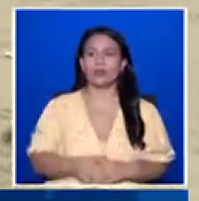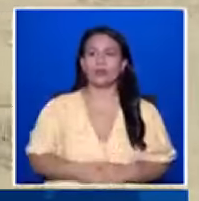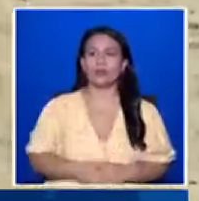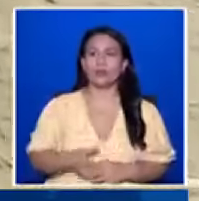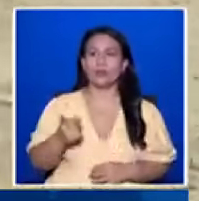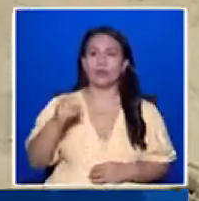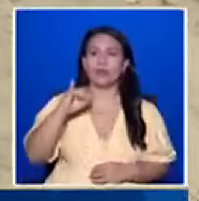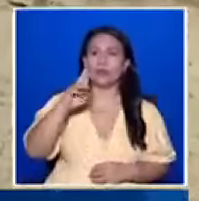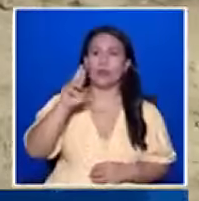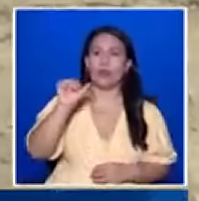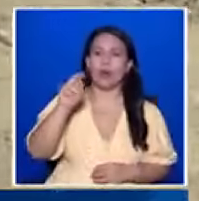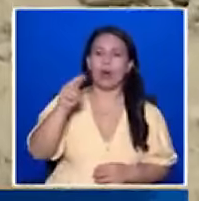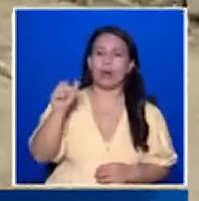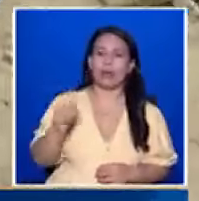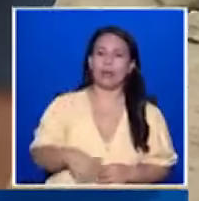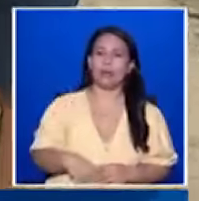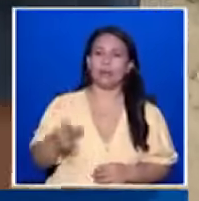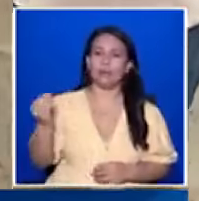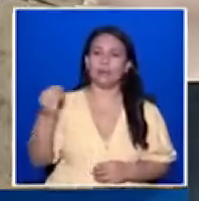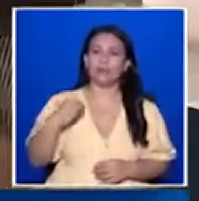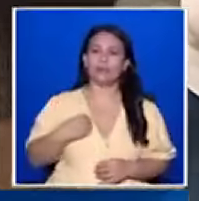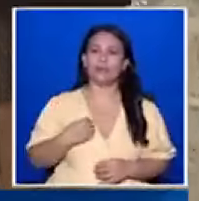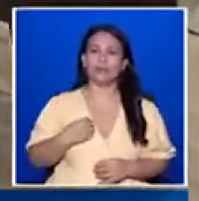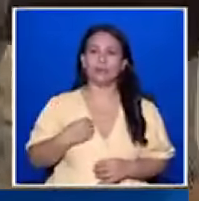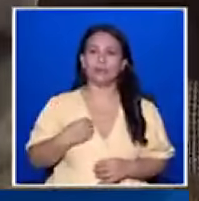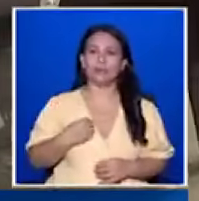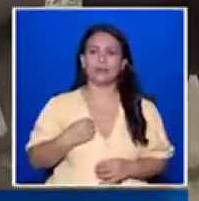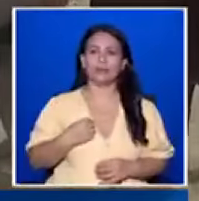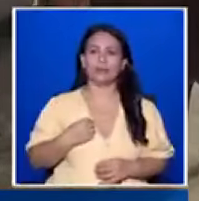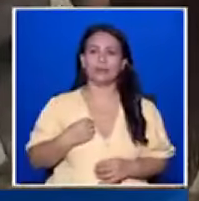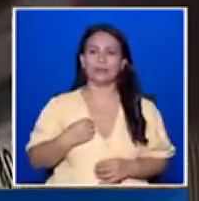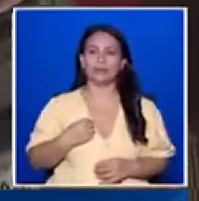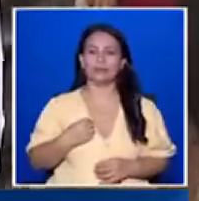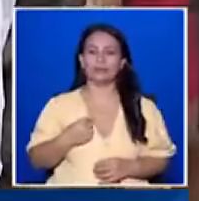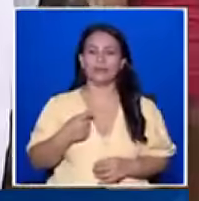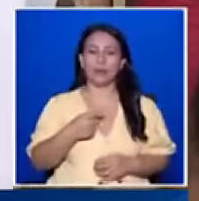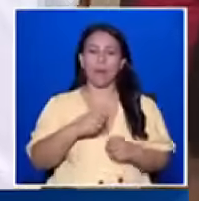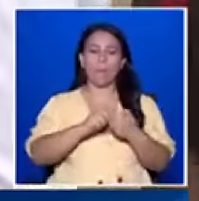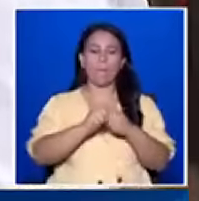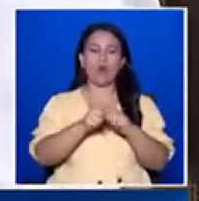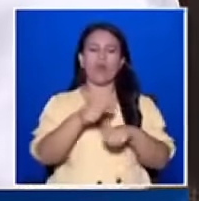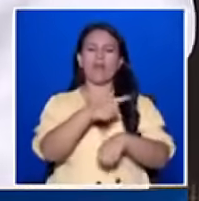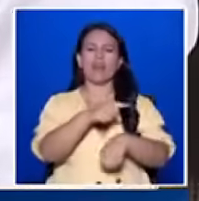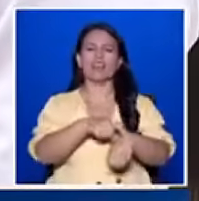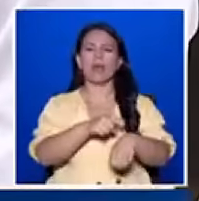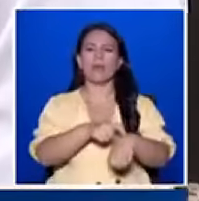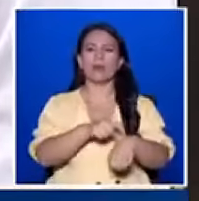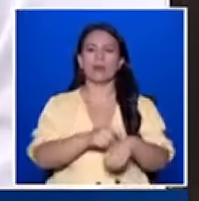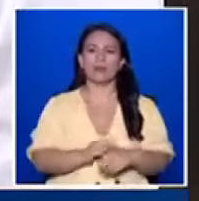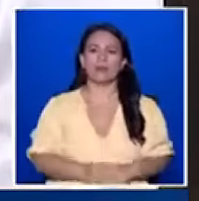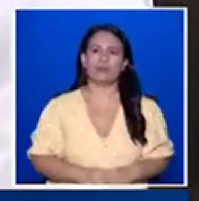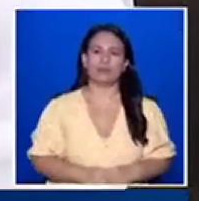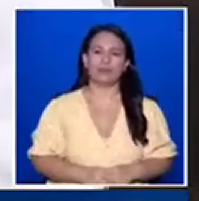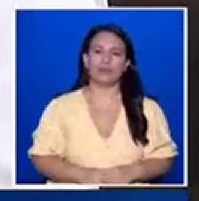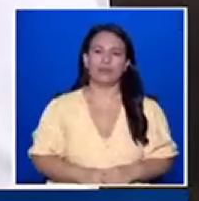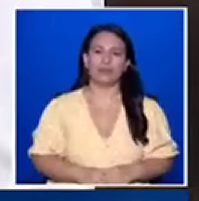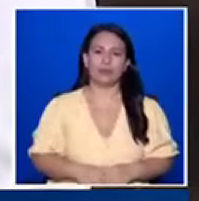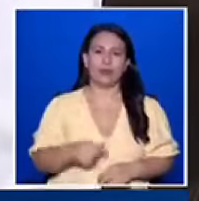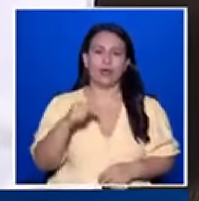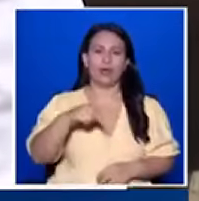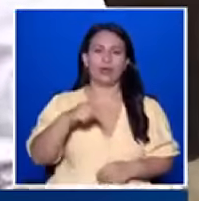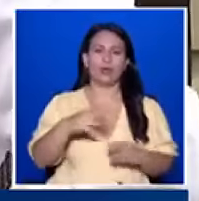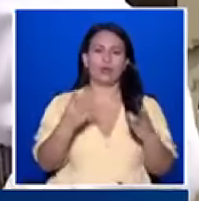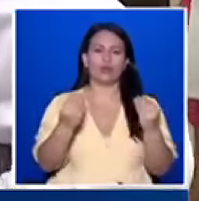día. Cuéntenos un poco al respecto de los peligros que tienen ustedes con este poste en estas condiciones. Principalmente aquí